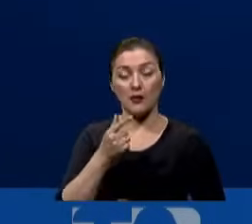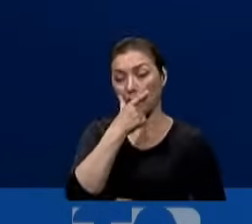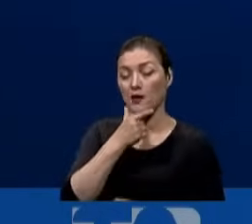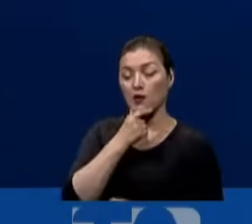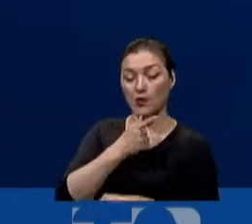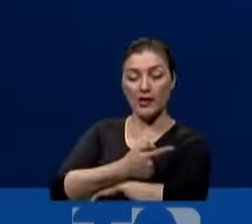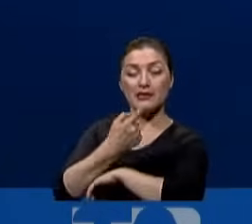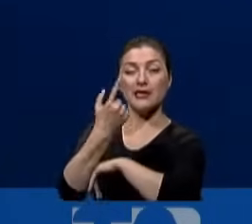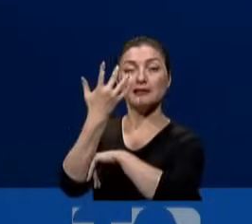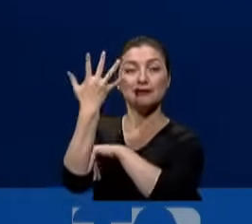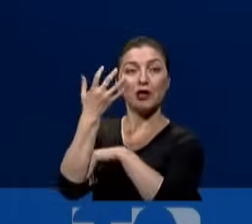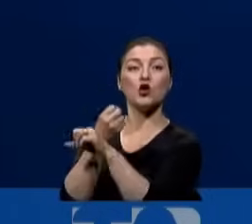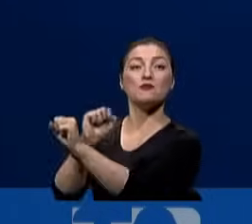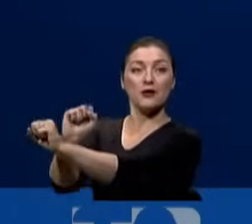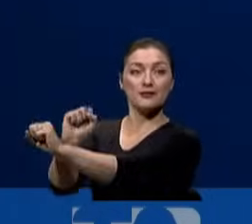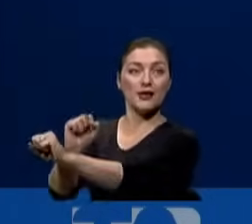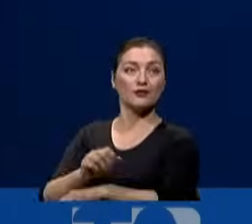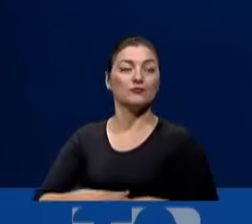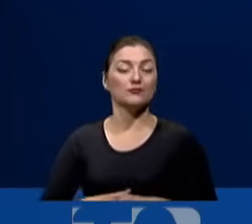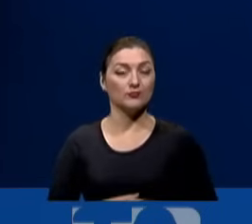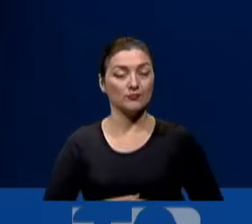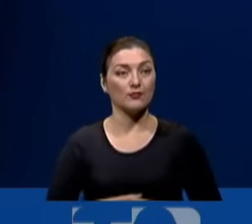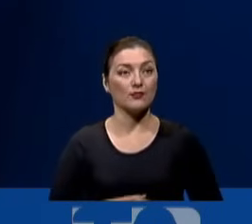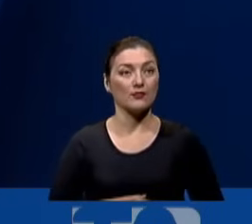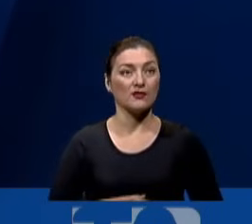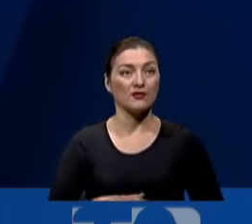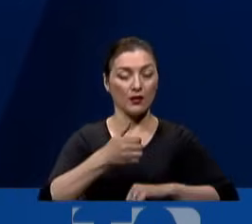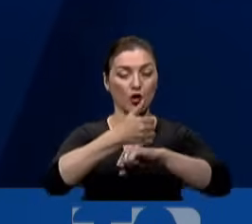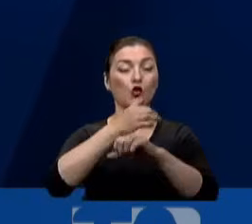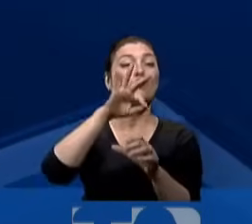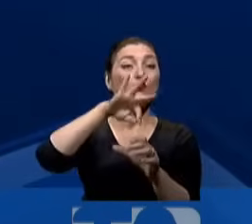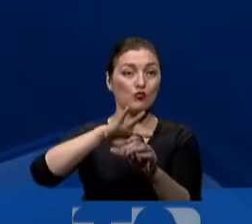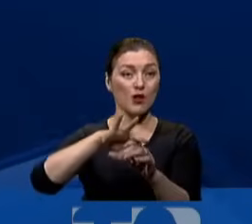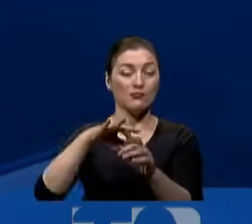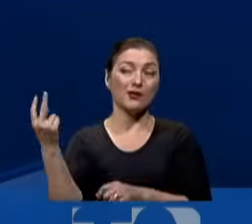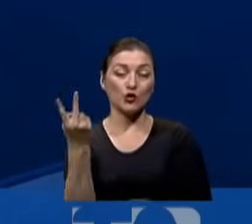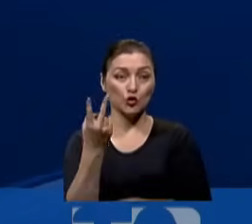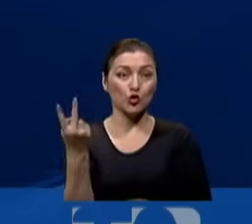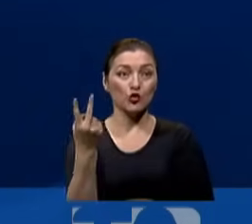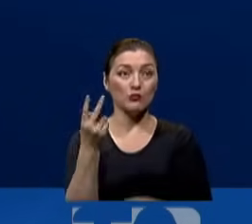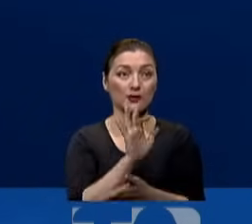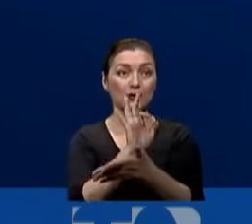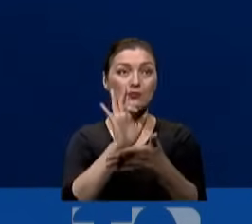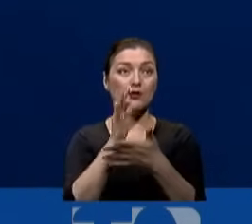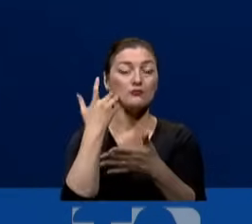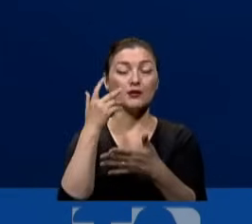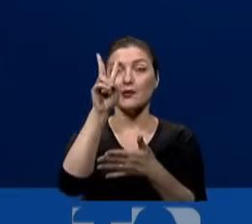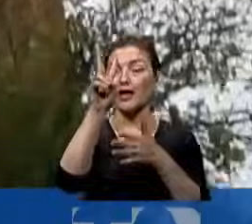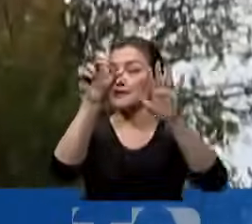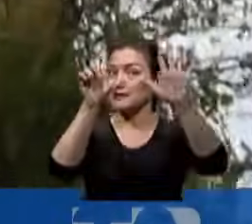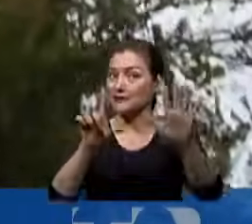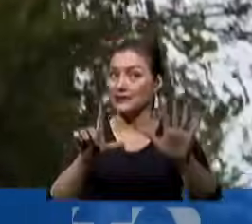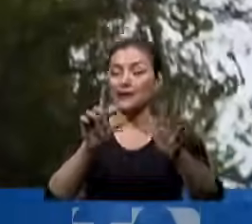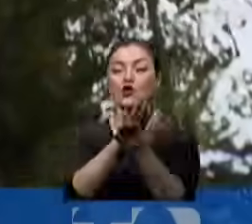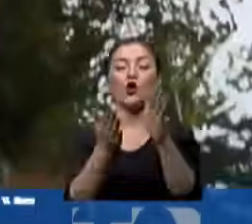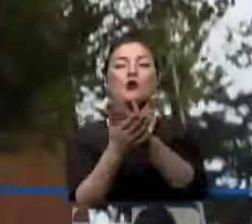tendrá 5 días para contestar la denuncia. Además, según la autoridad electoral, ambas partes deberán comparecer el 27 de noviembre a las 10